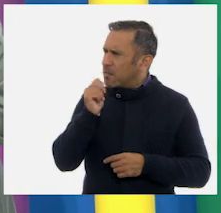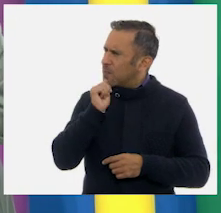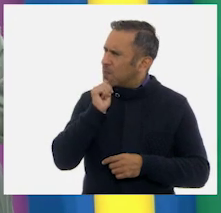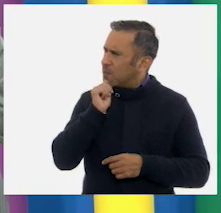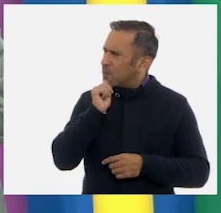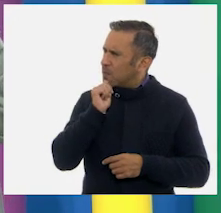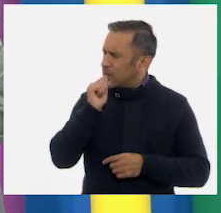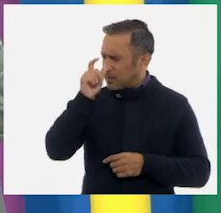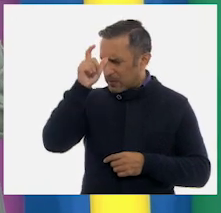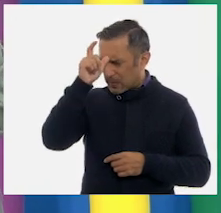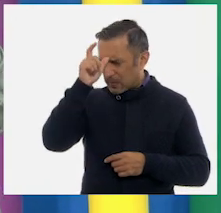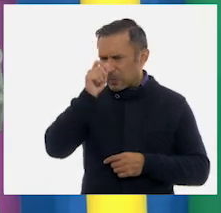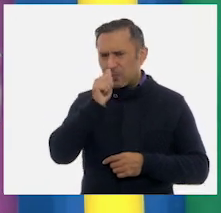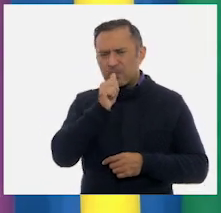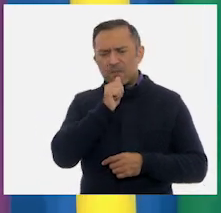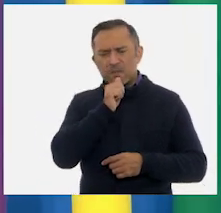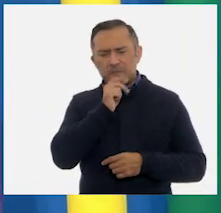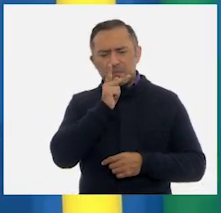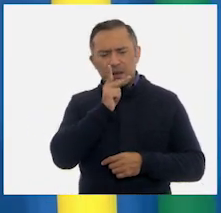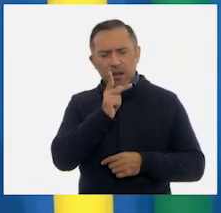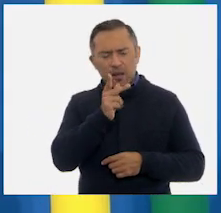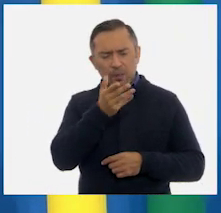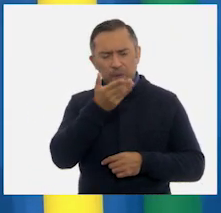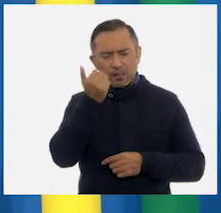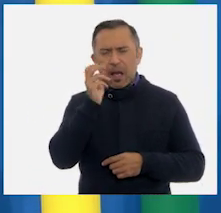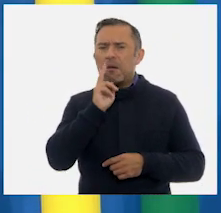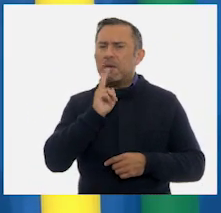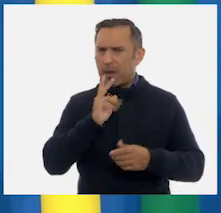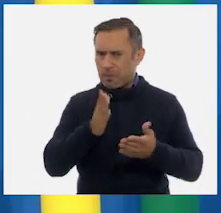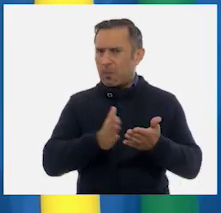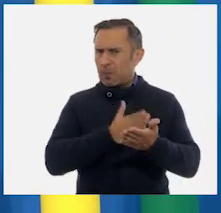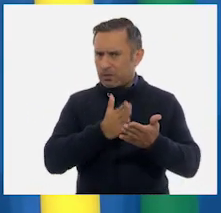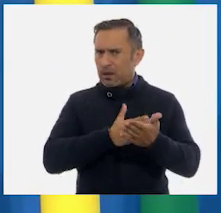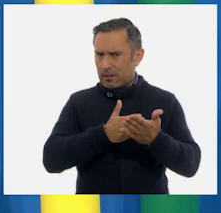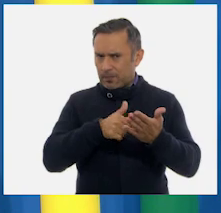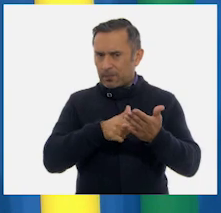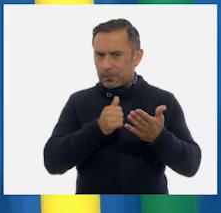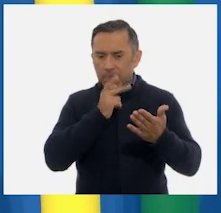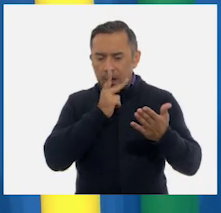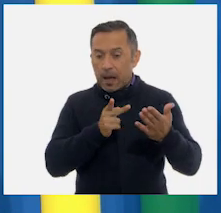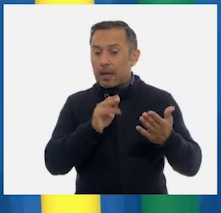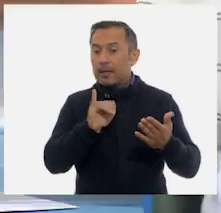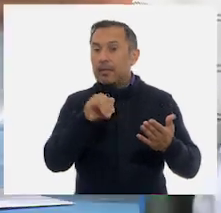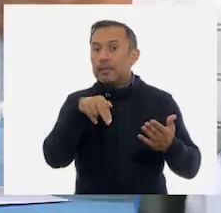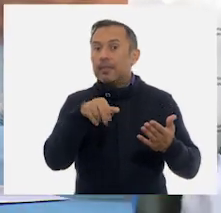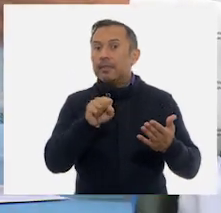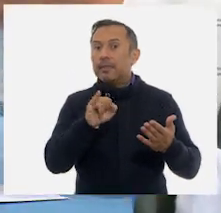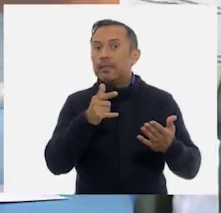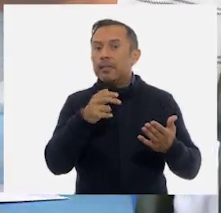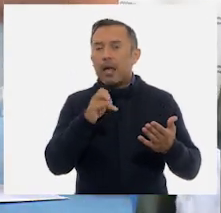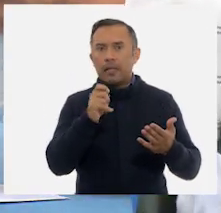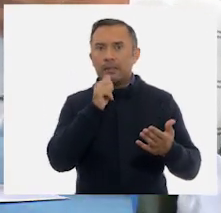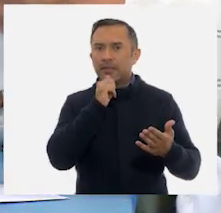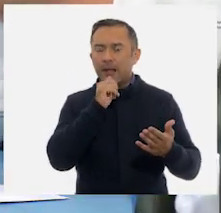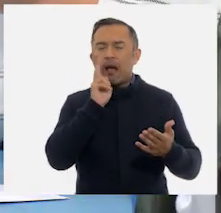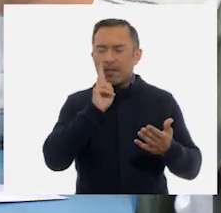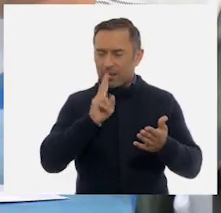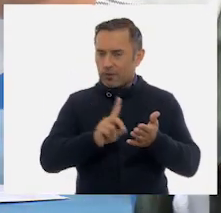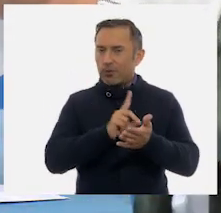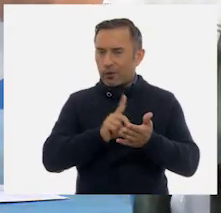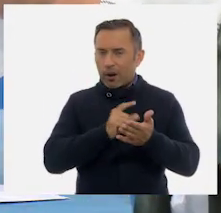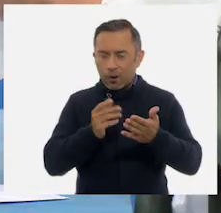no sé qué significa insigne. Como siempre me voy a apoyar de nuestro diccionario, y aquí está la